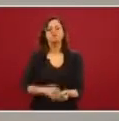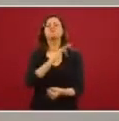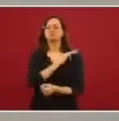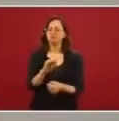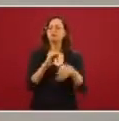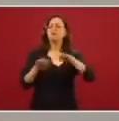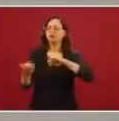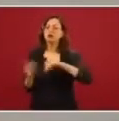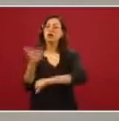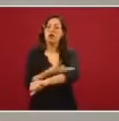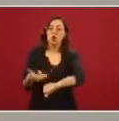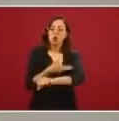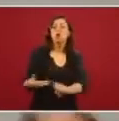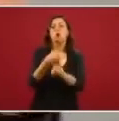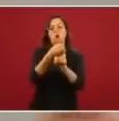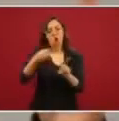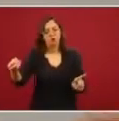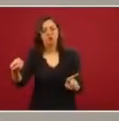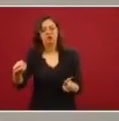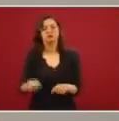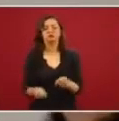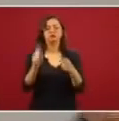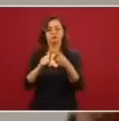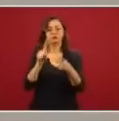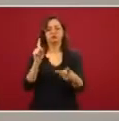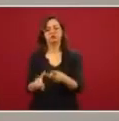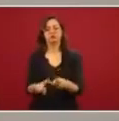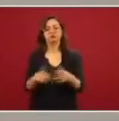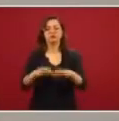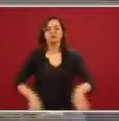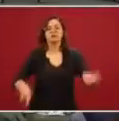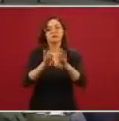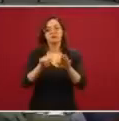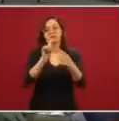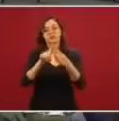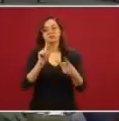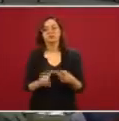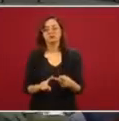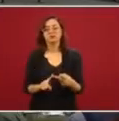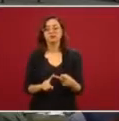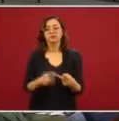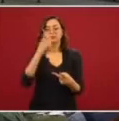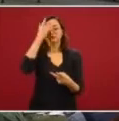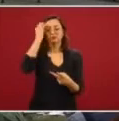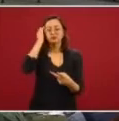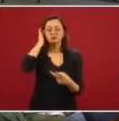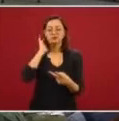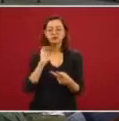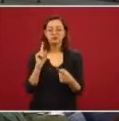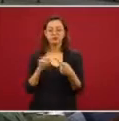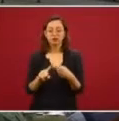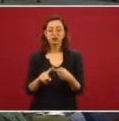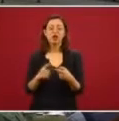para organizar los servicios mencionados particularmente importantes una cosa que técnicamente se llama reconversión